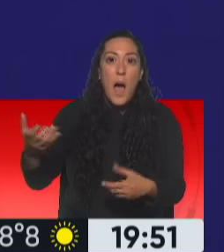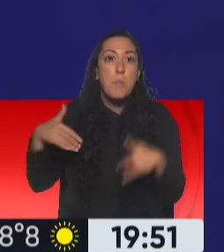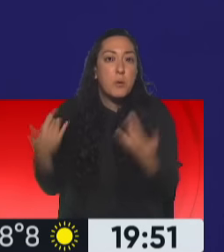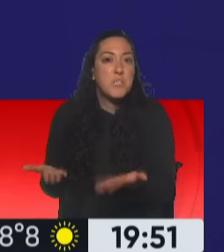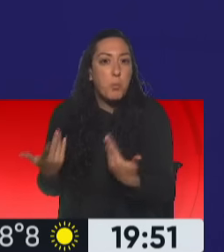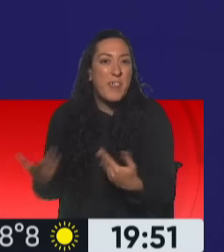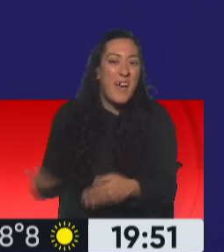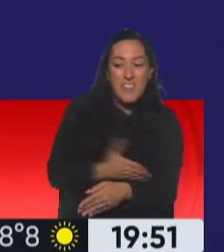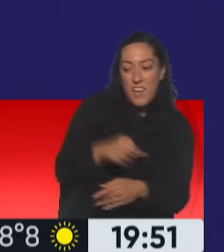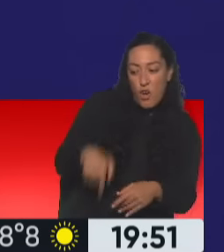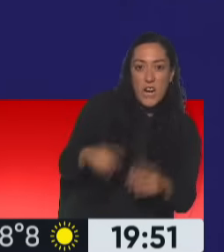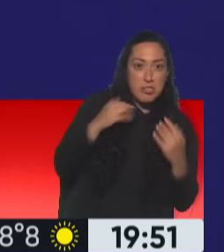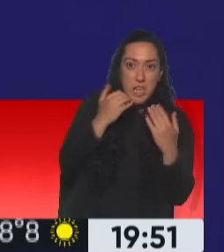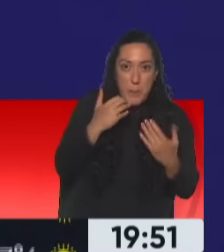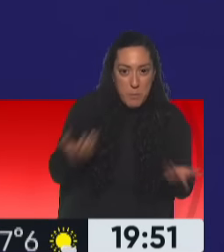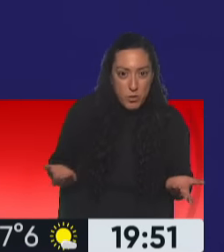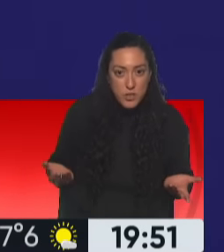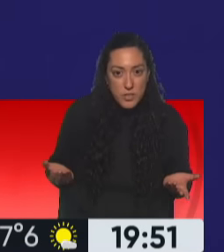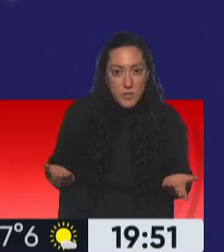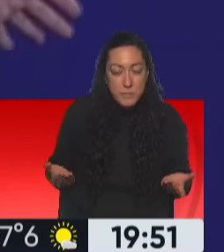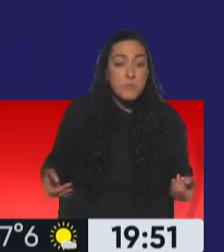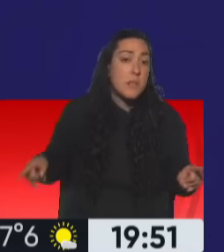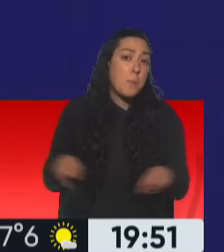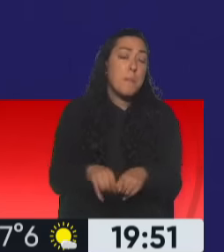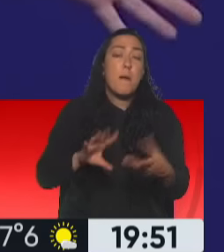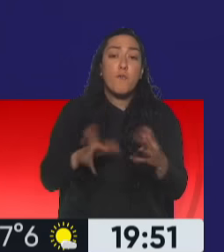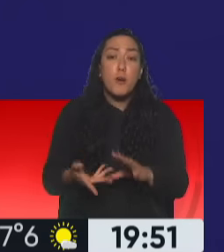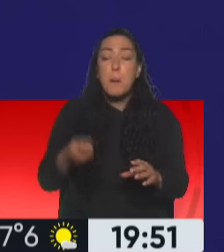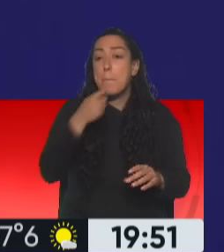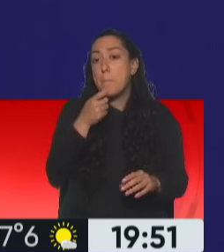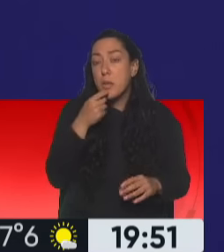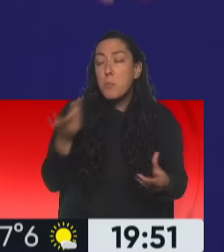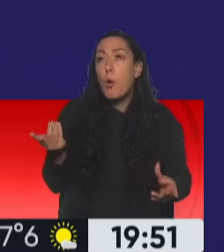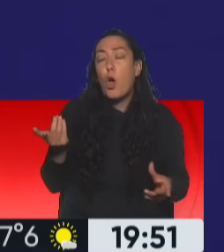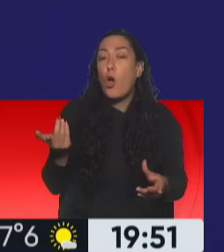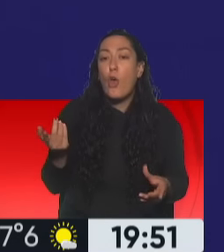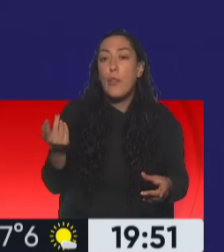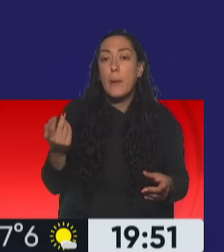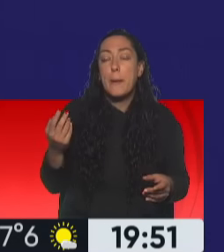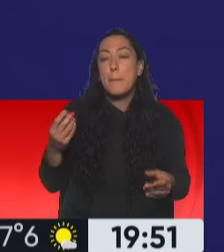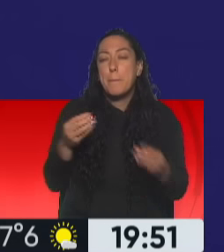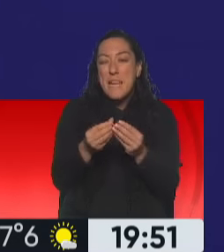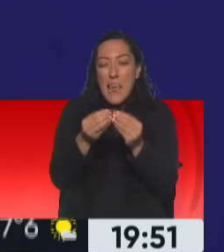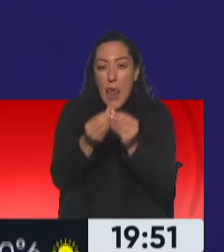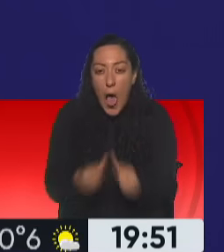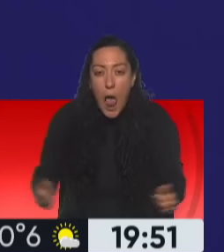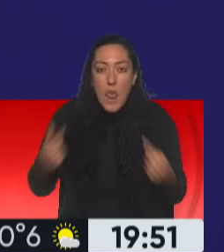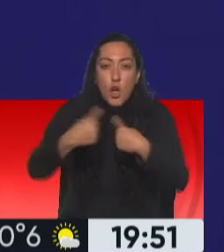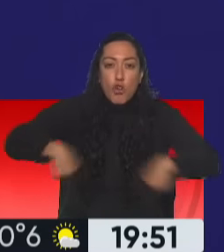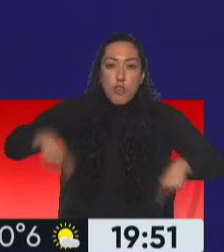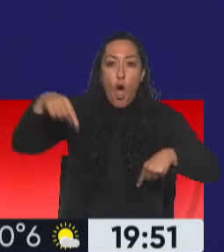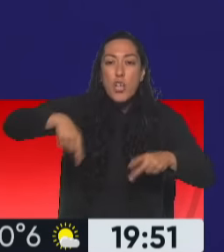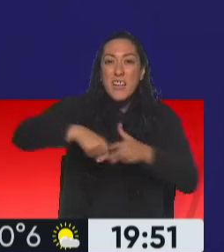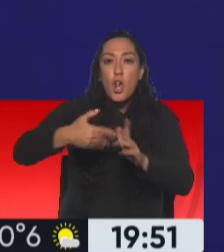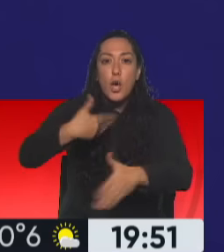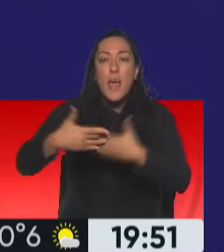¿O acaso, digamos, no es lo que está pasando, digamos, con un montón de minerales y demás cosas que hoy